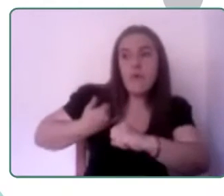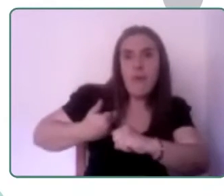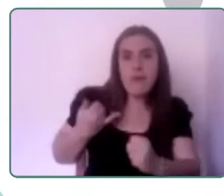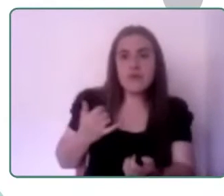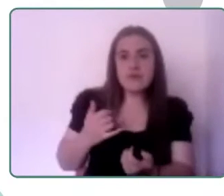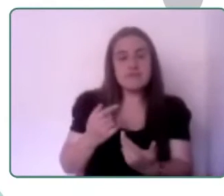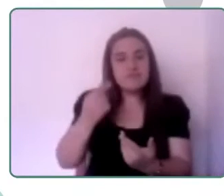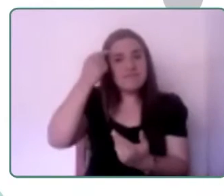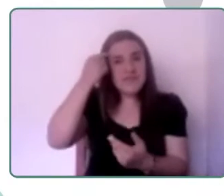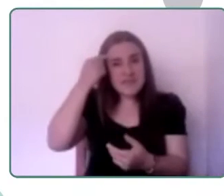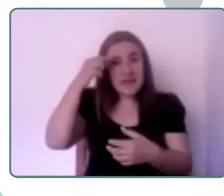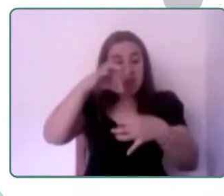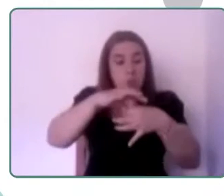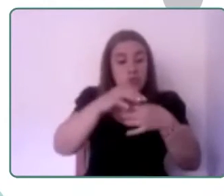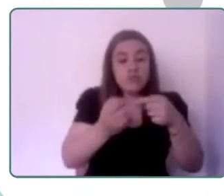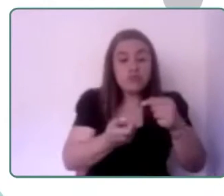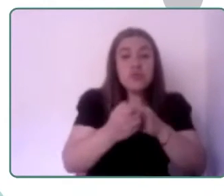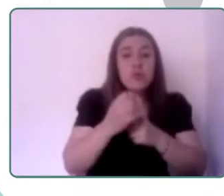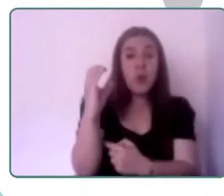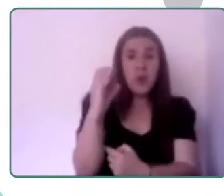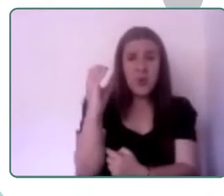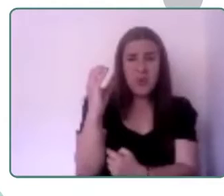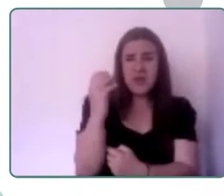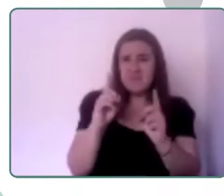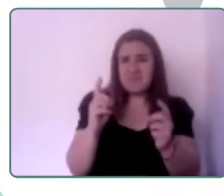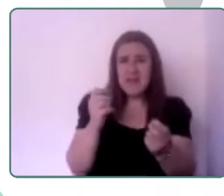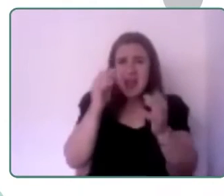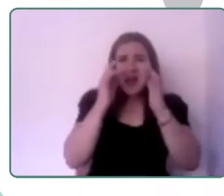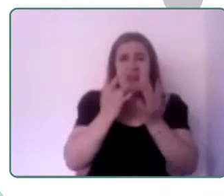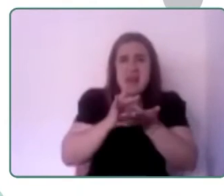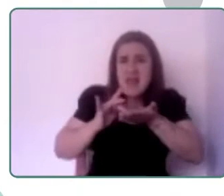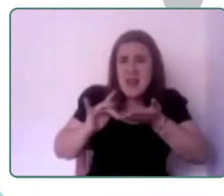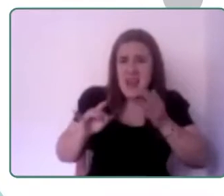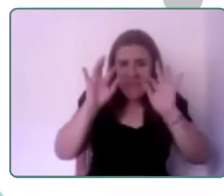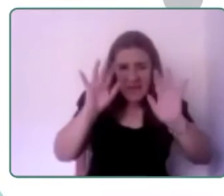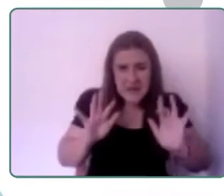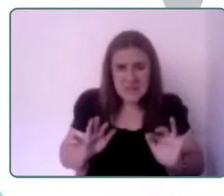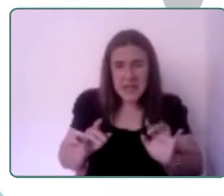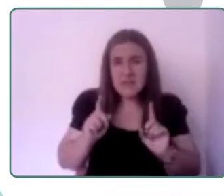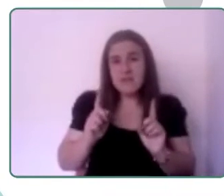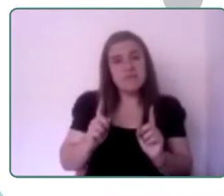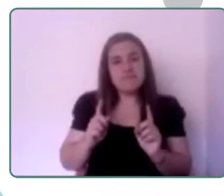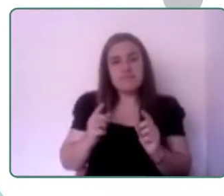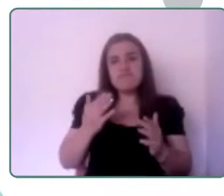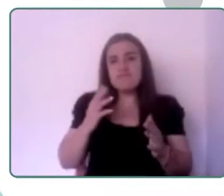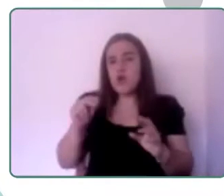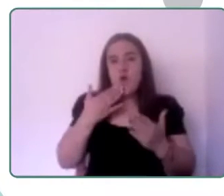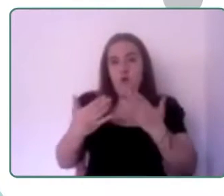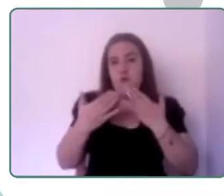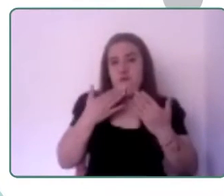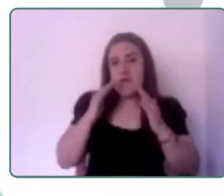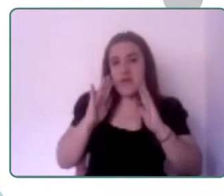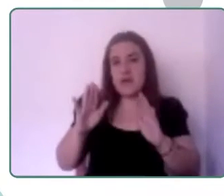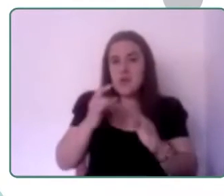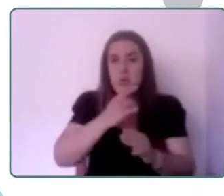elecciones en Colombia no son limpias y transparentes y ponen en evidencia la desconfianza que ellos tienen como